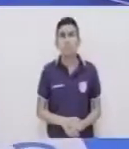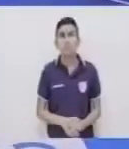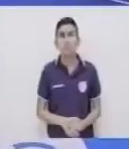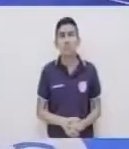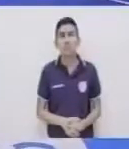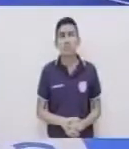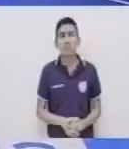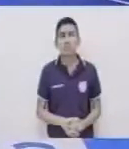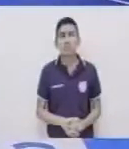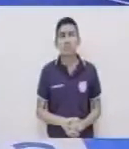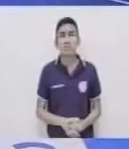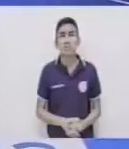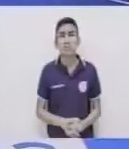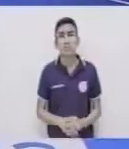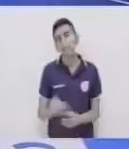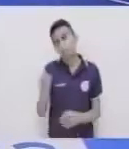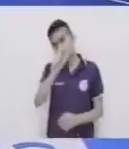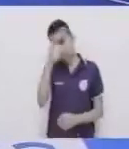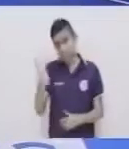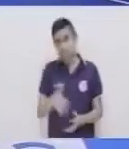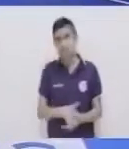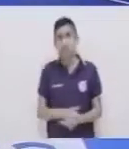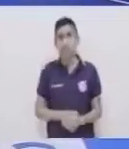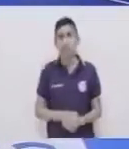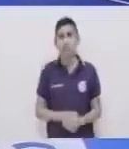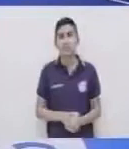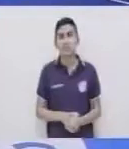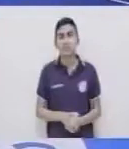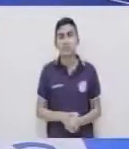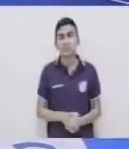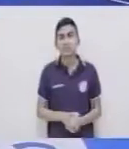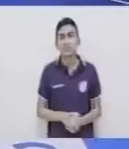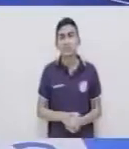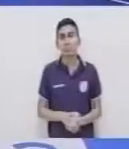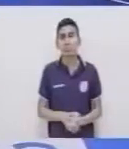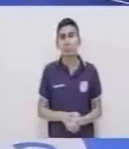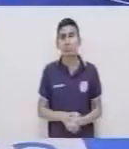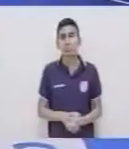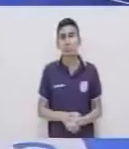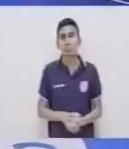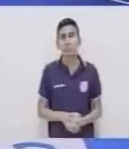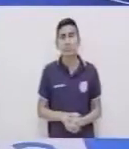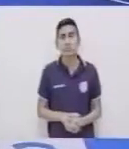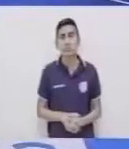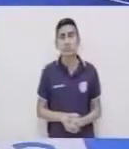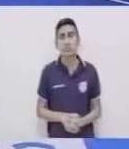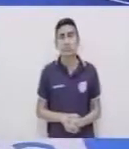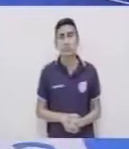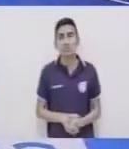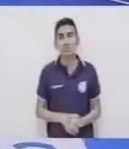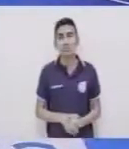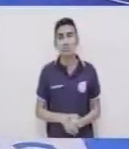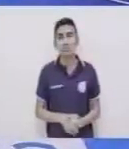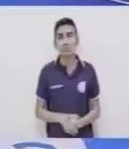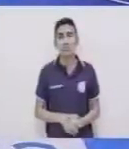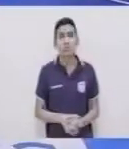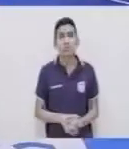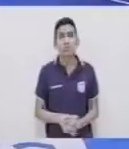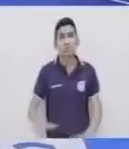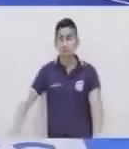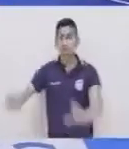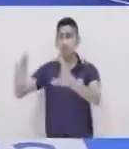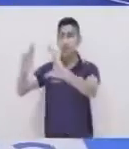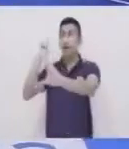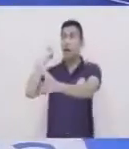Eso, uno. Vamos con el otro, miren la posición del brazo, en forma de L, lanzo por